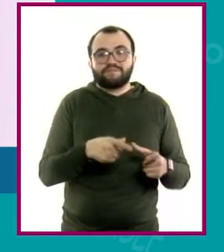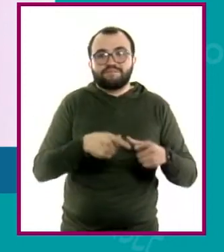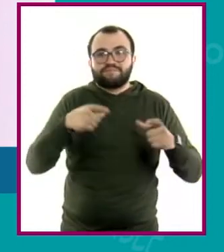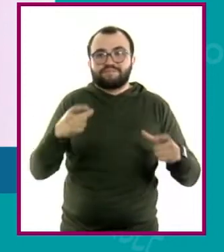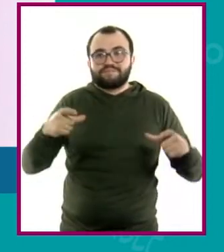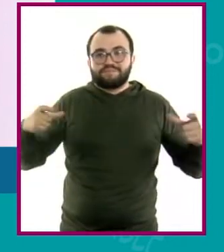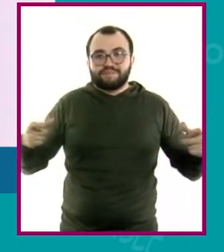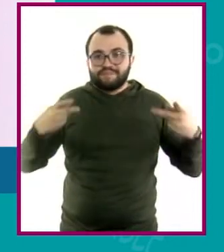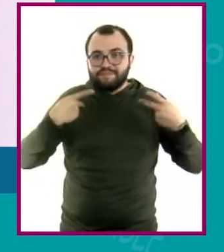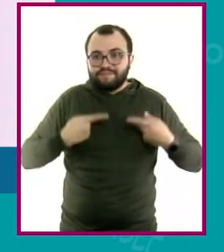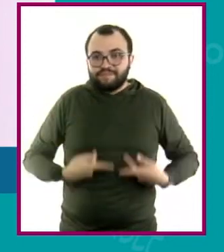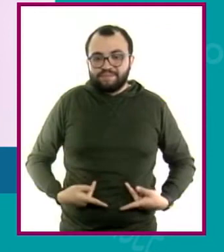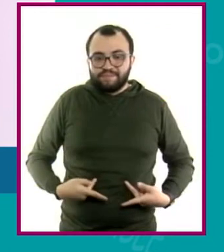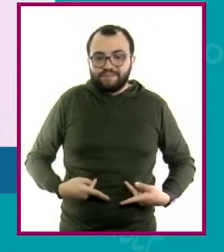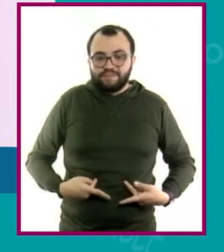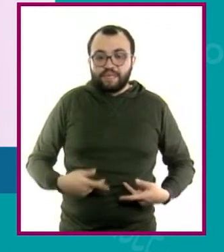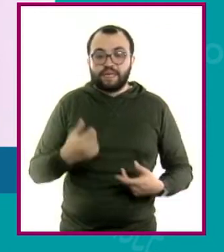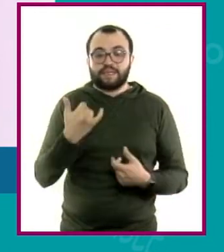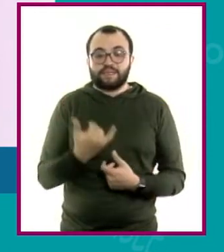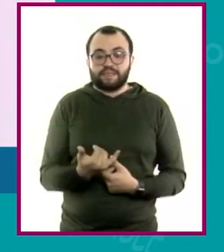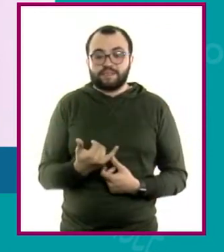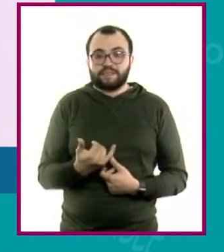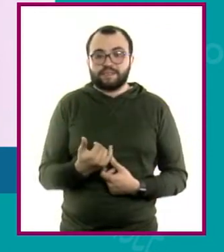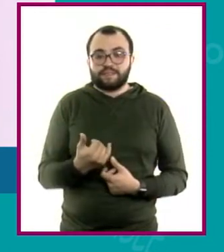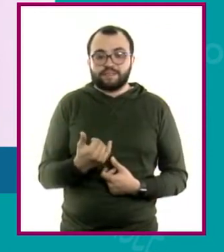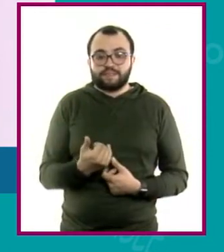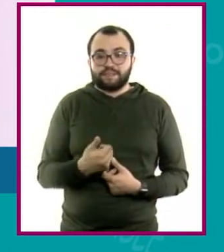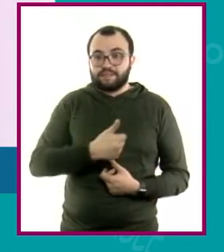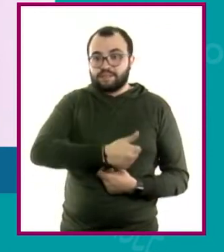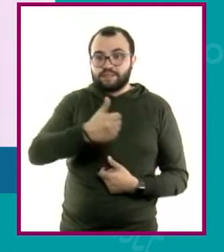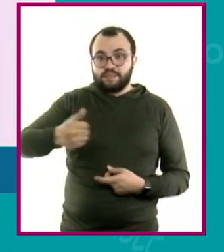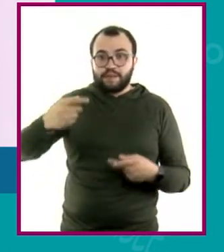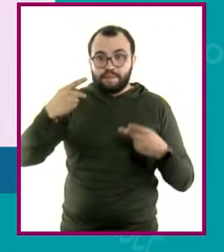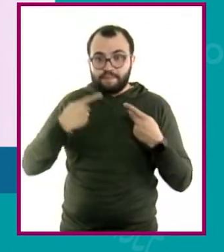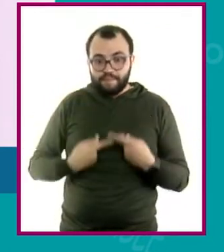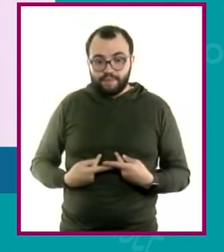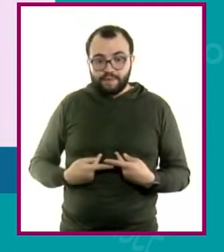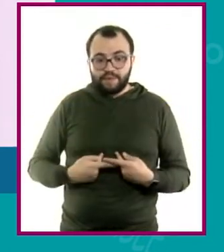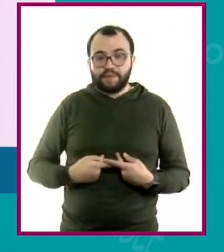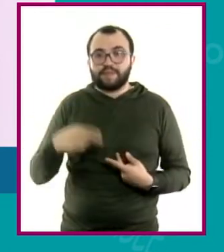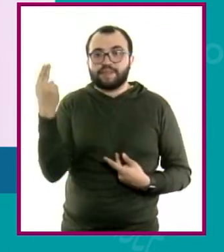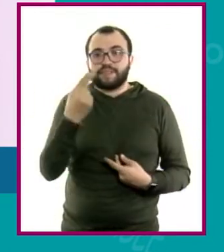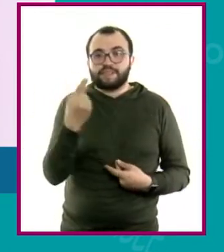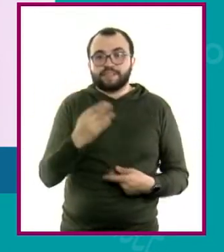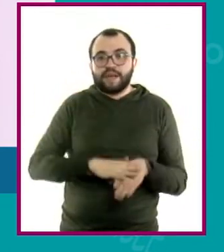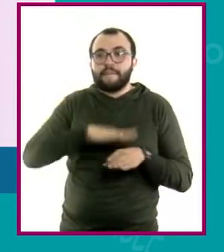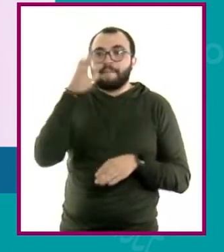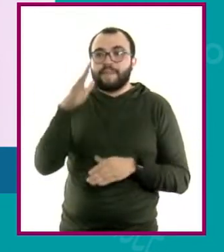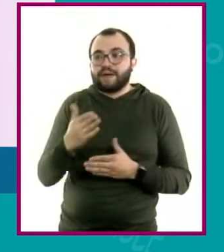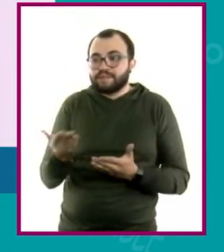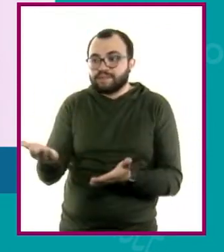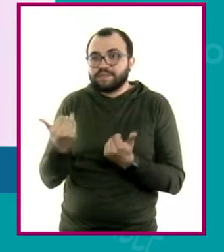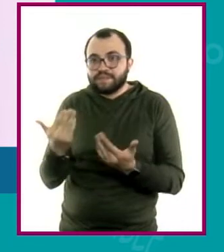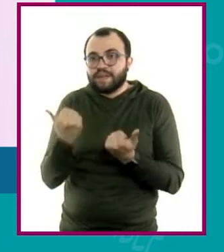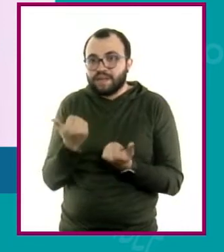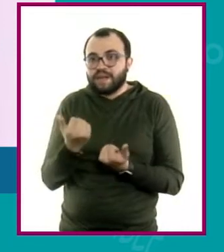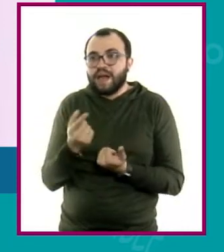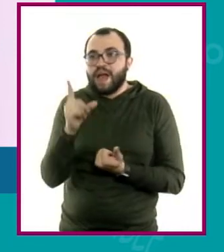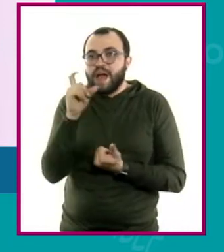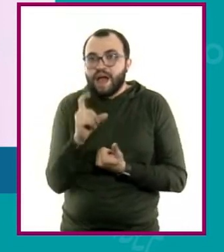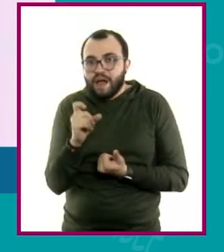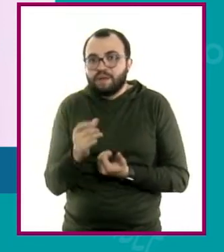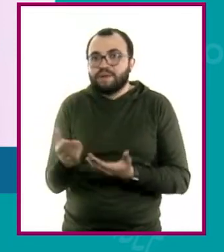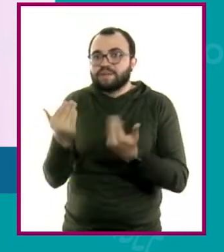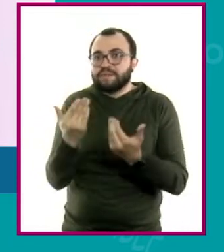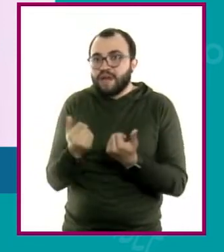poblacional y a que cada vez cada persona requiere de mayor demanda de recursos y de energía,